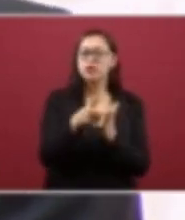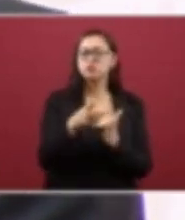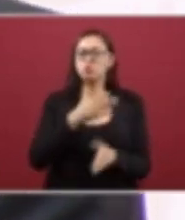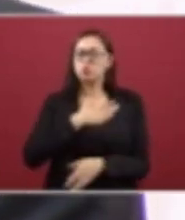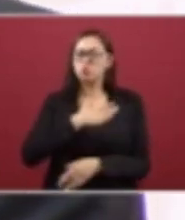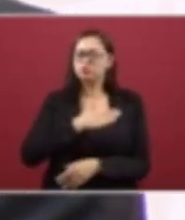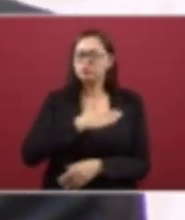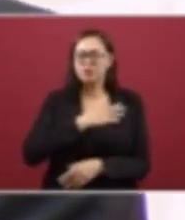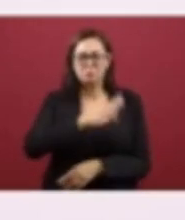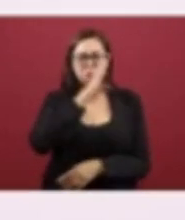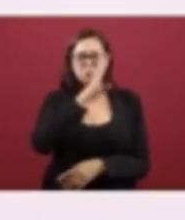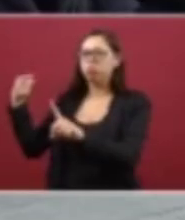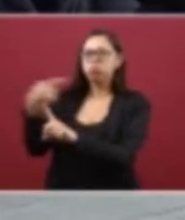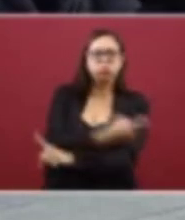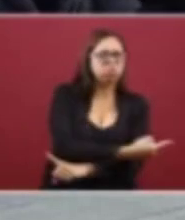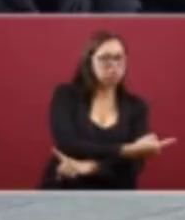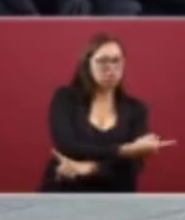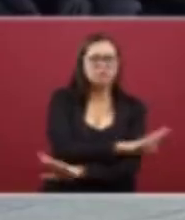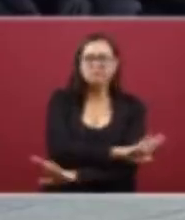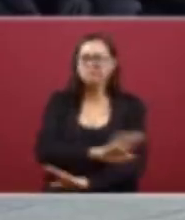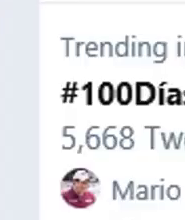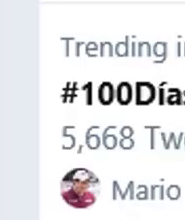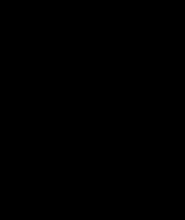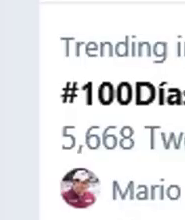le corresponde.